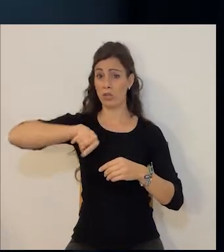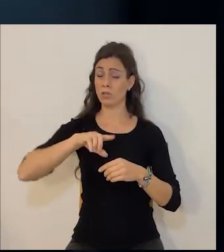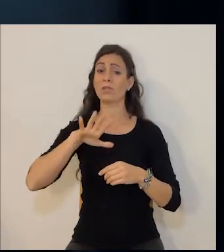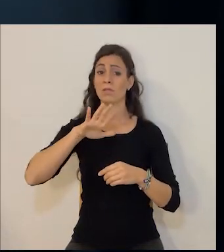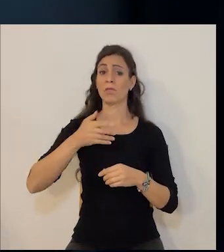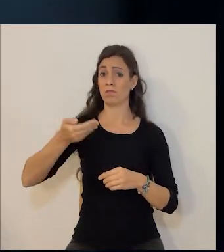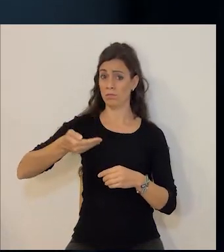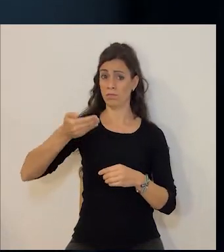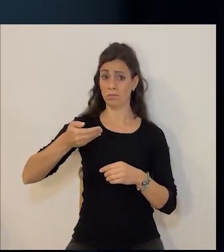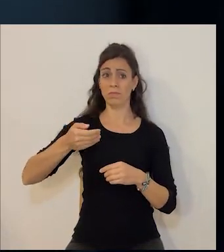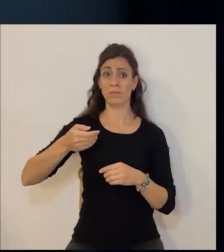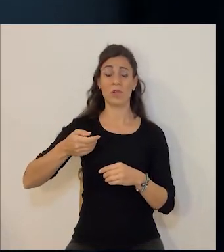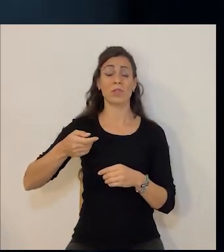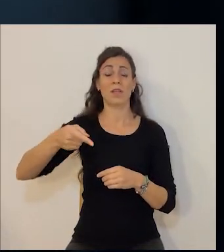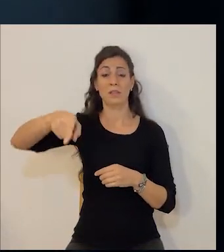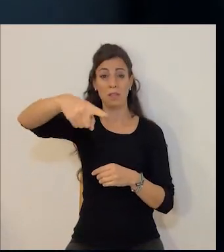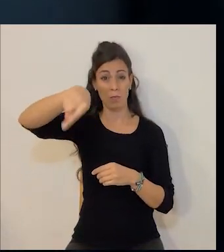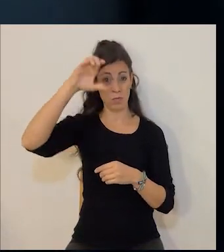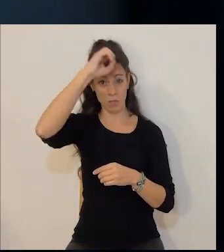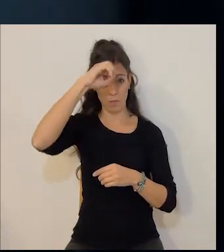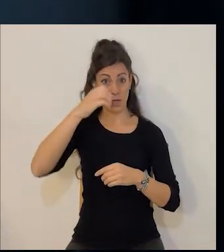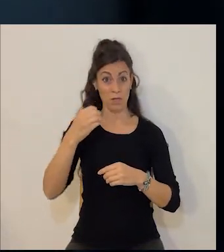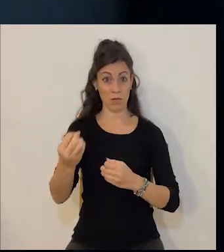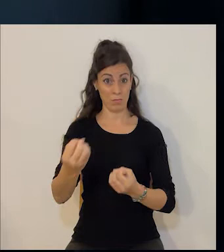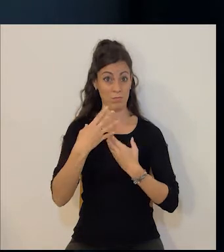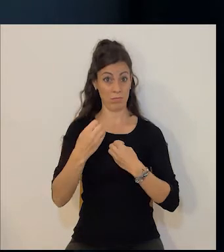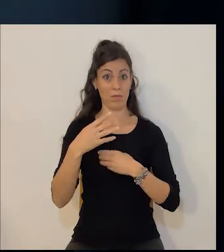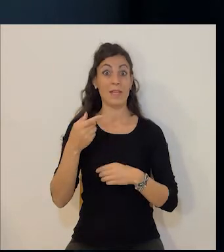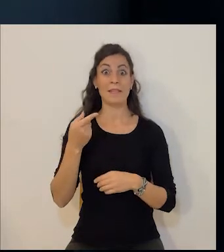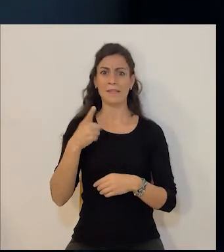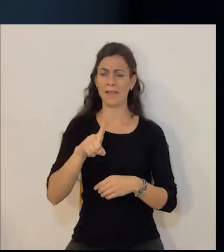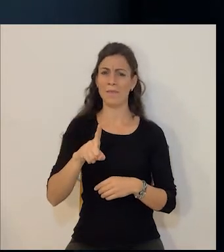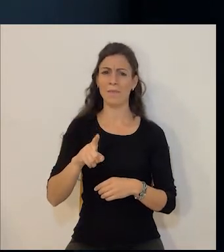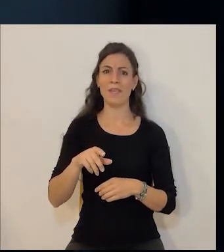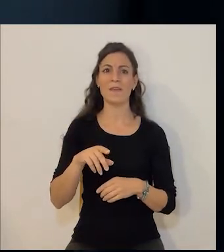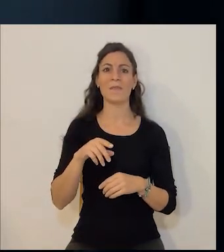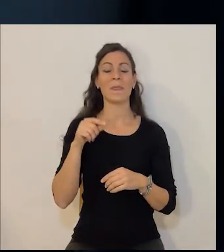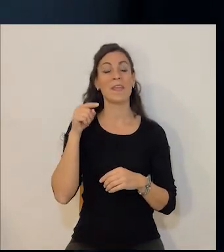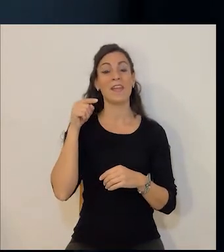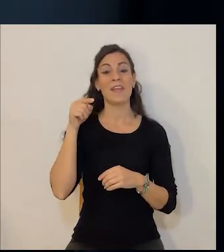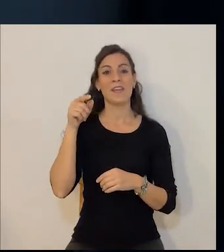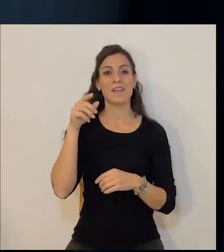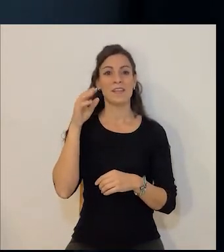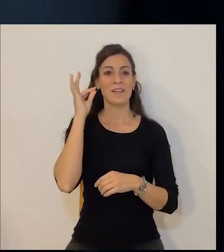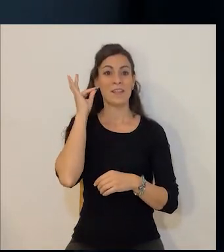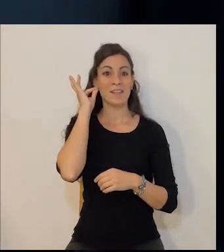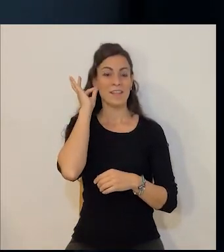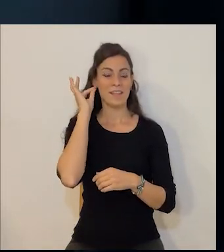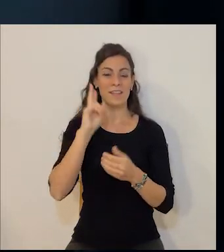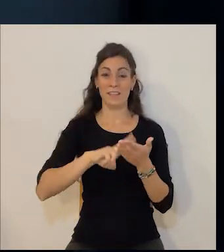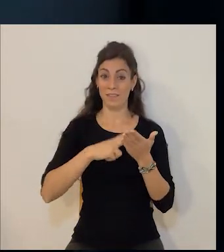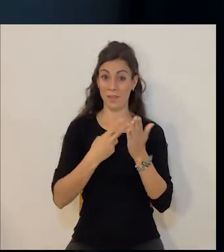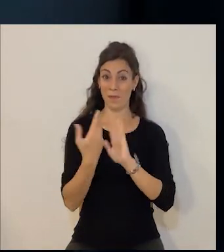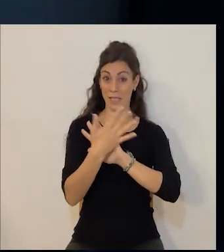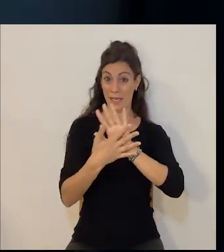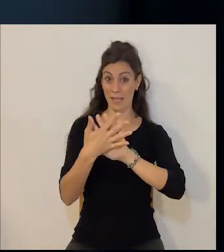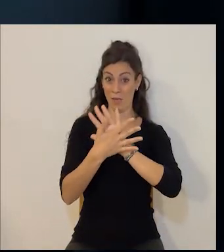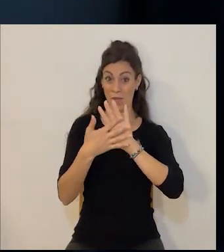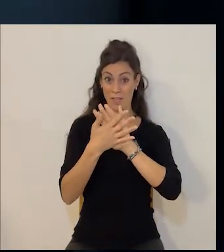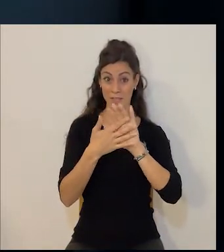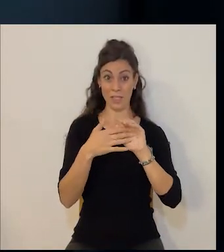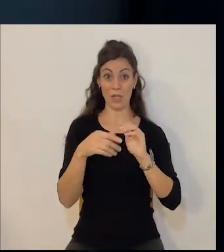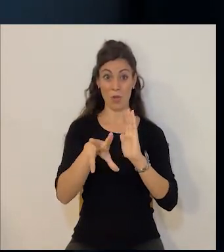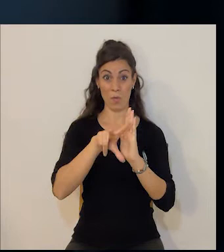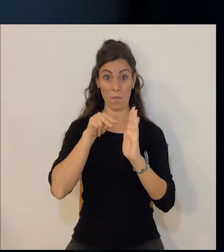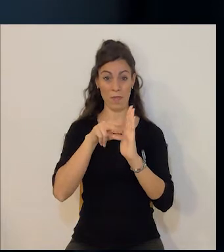opinión. Decir también que esta jornada está siendo está siendo seguida por una persona intérprete de lengua en